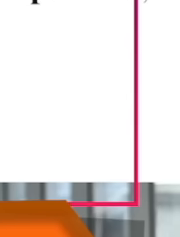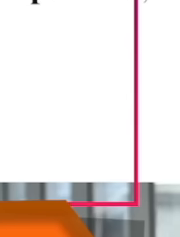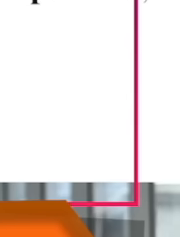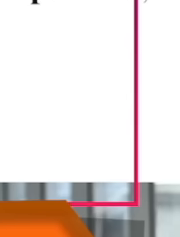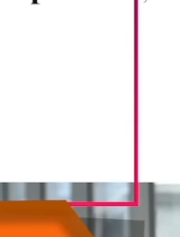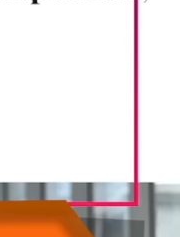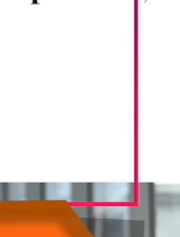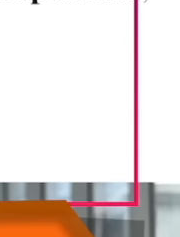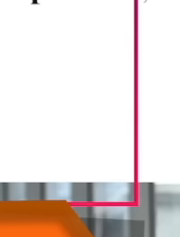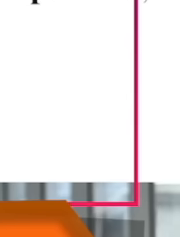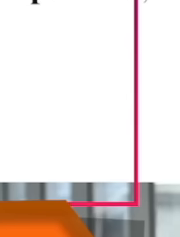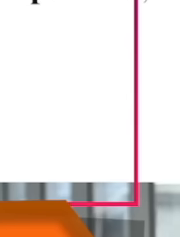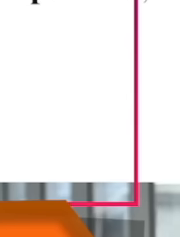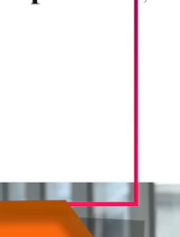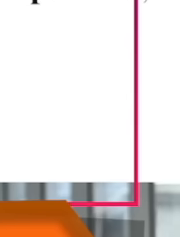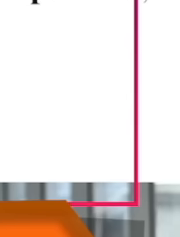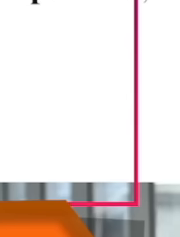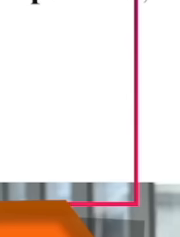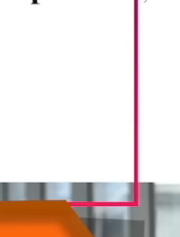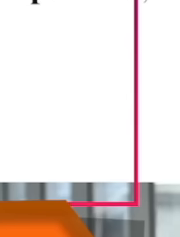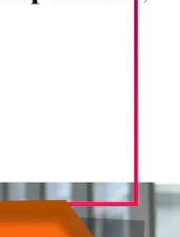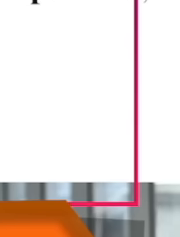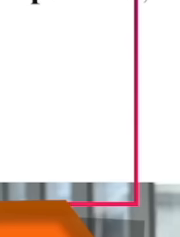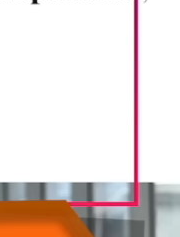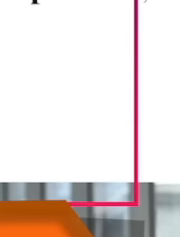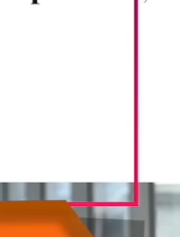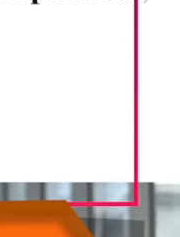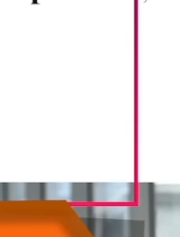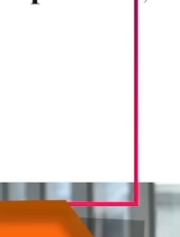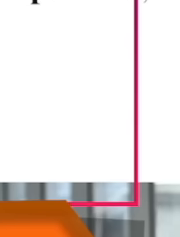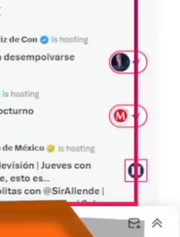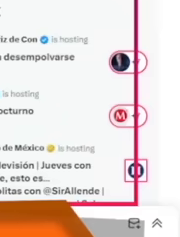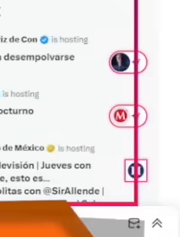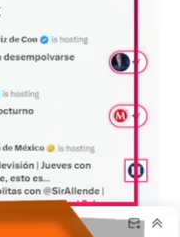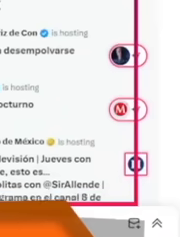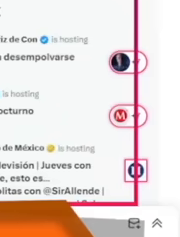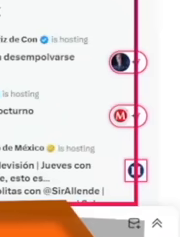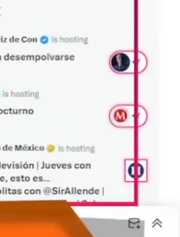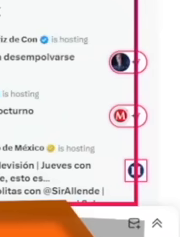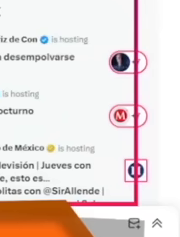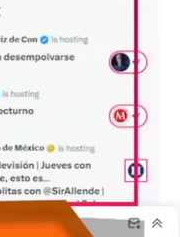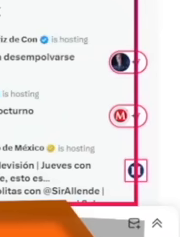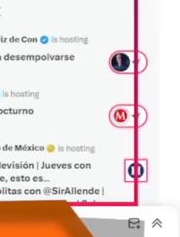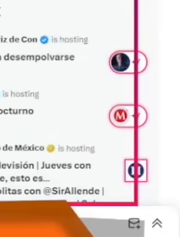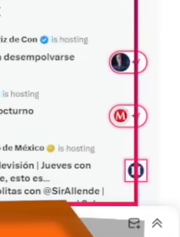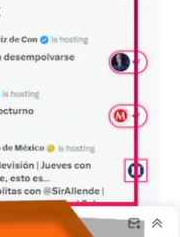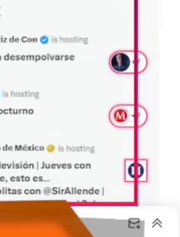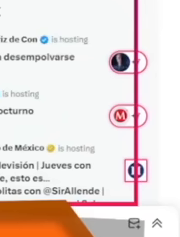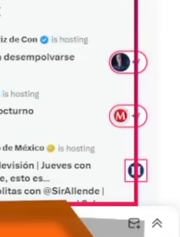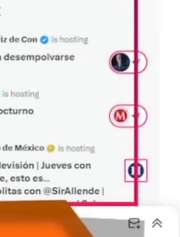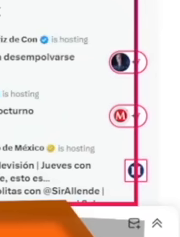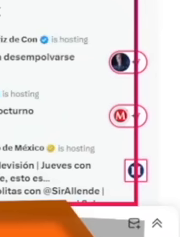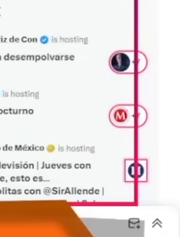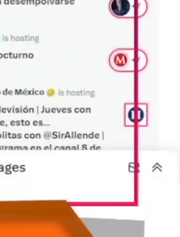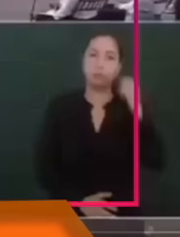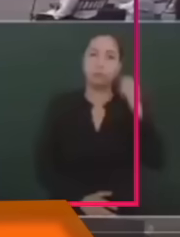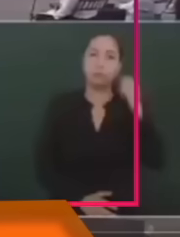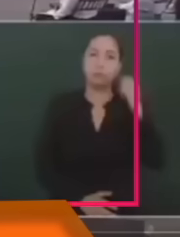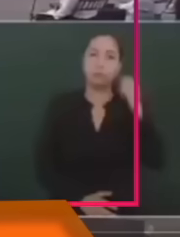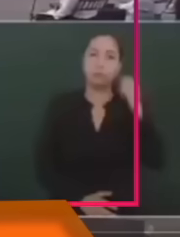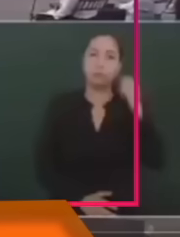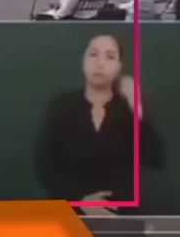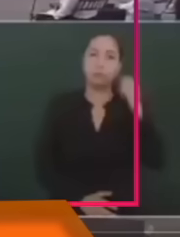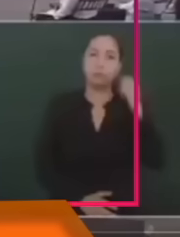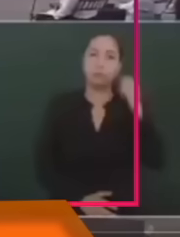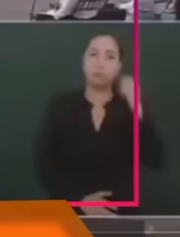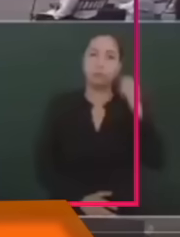llama cretinos a quienes no pagaban impuestos, en clara referencia a Ricardo Salinas Pliego. Aquí están